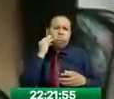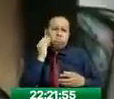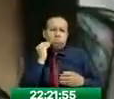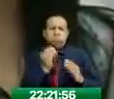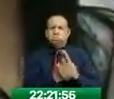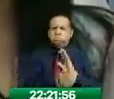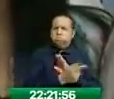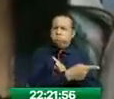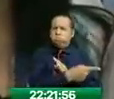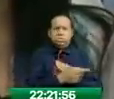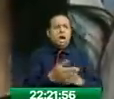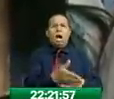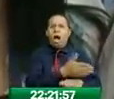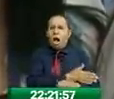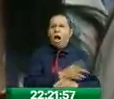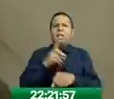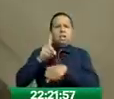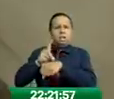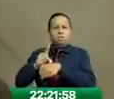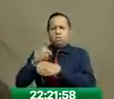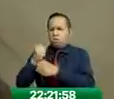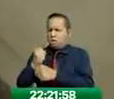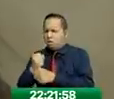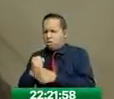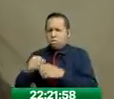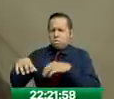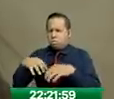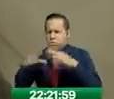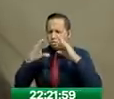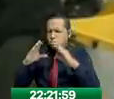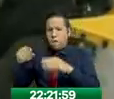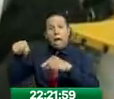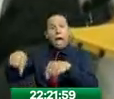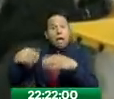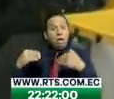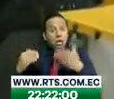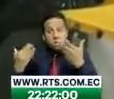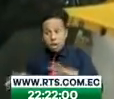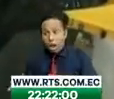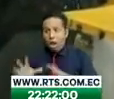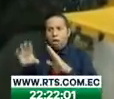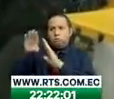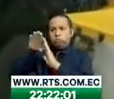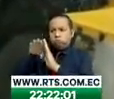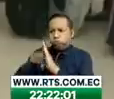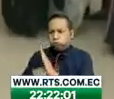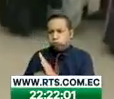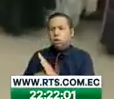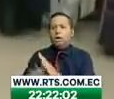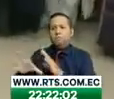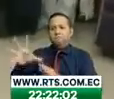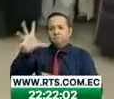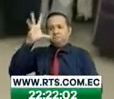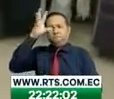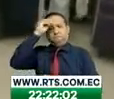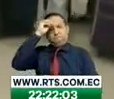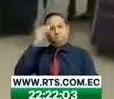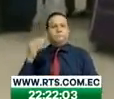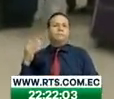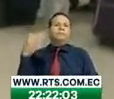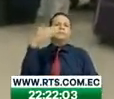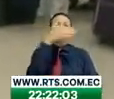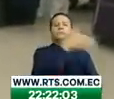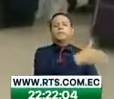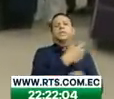Son médicos que enfrentaron en primera línea a la pandemia del coronavirus en la ciudad de Guayaquil. Ahora, con la experiencia adquirida, vienen